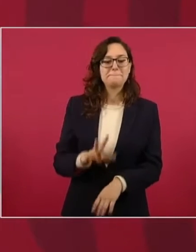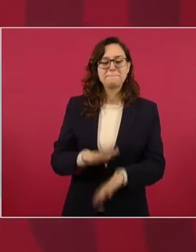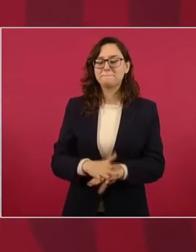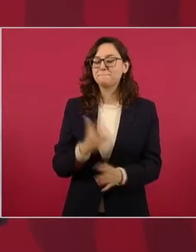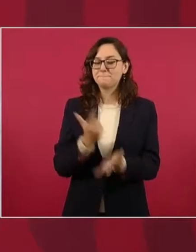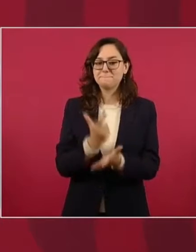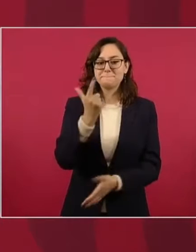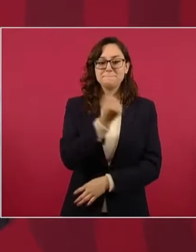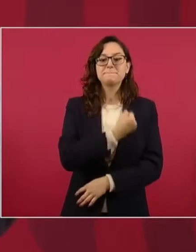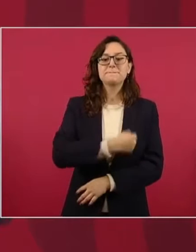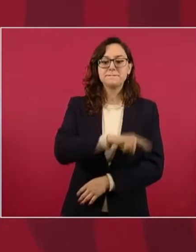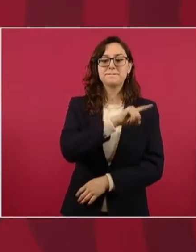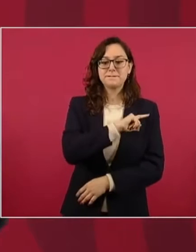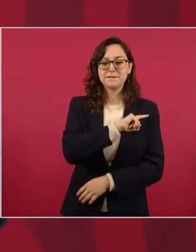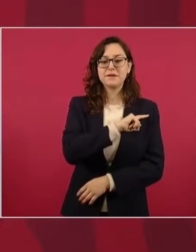porque